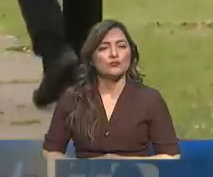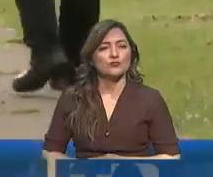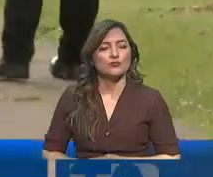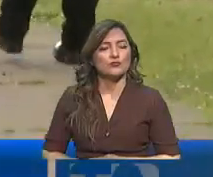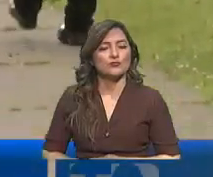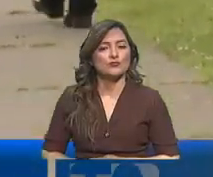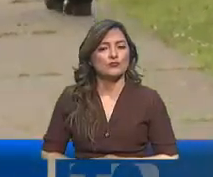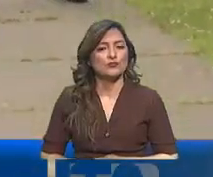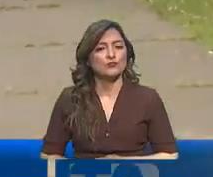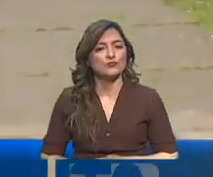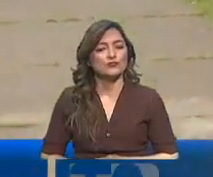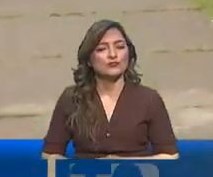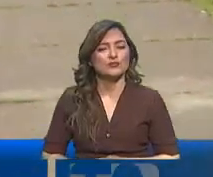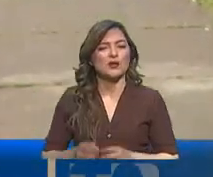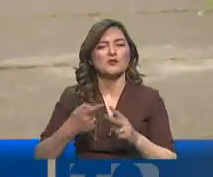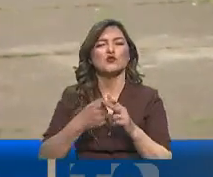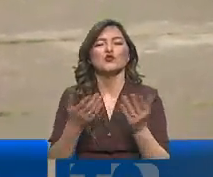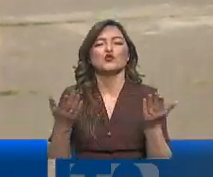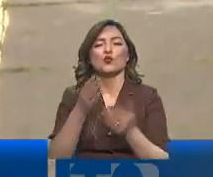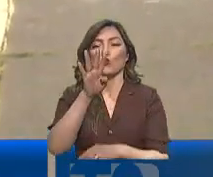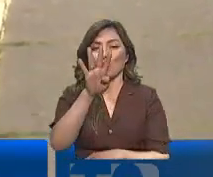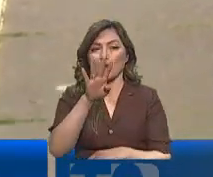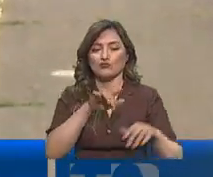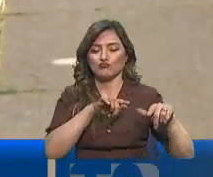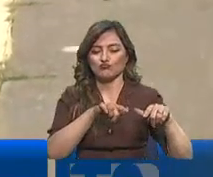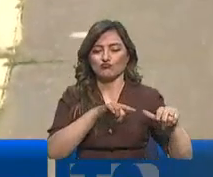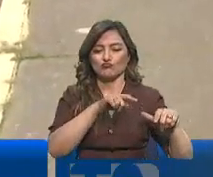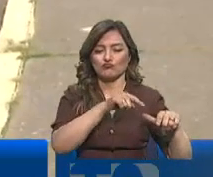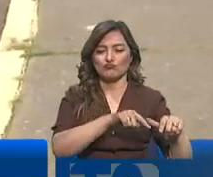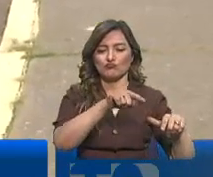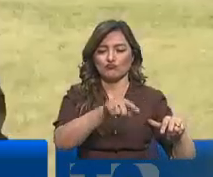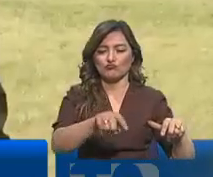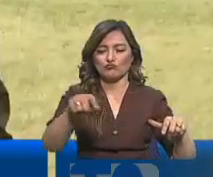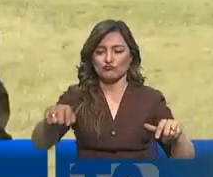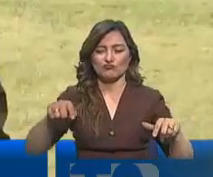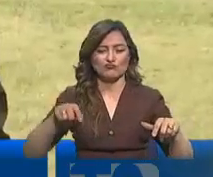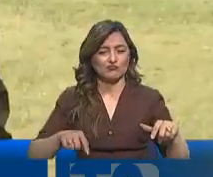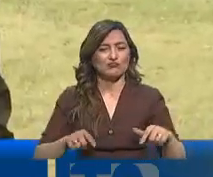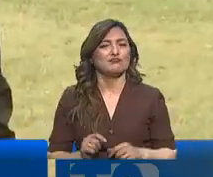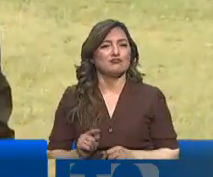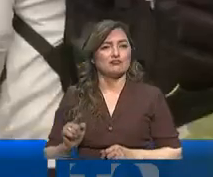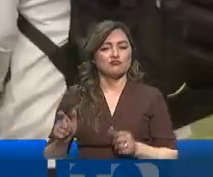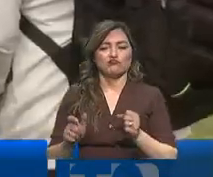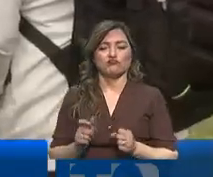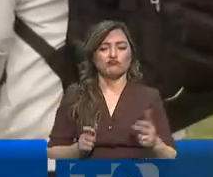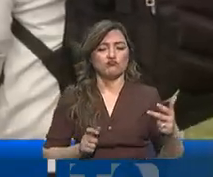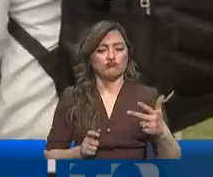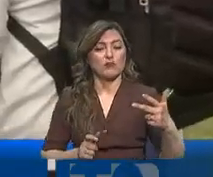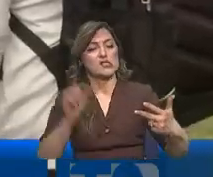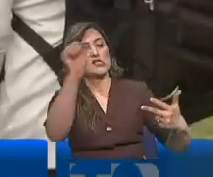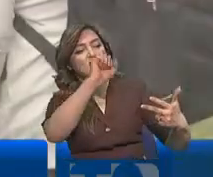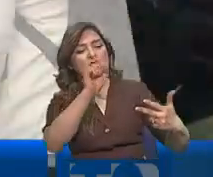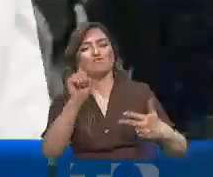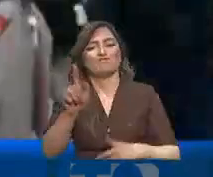son cuatro puntos en los que inicialmente se concentrarán los controles para evitar que los limpiaparabrisas ocupen el espacio público en quito